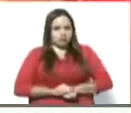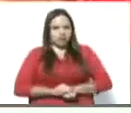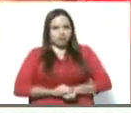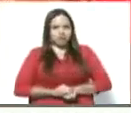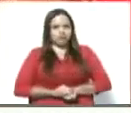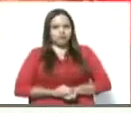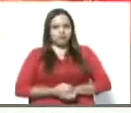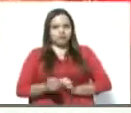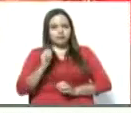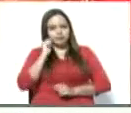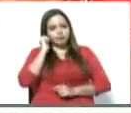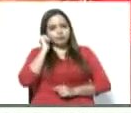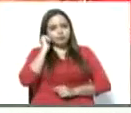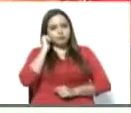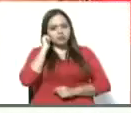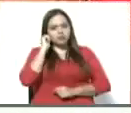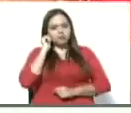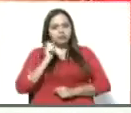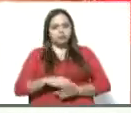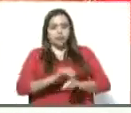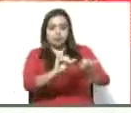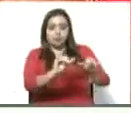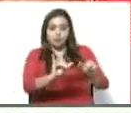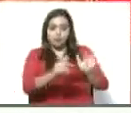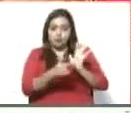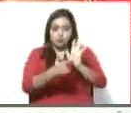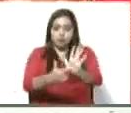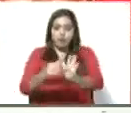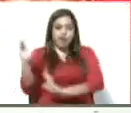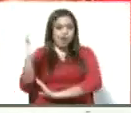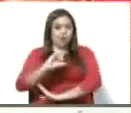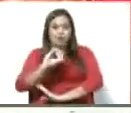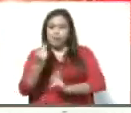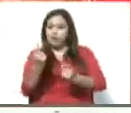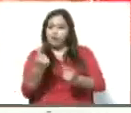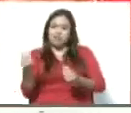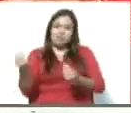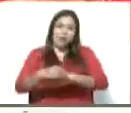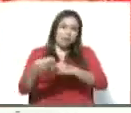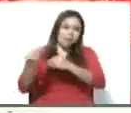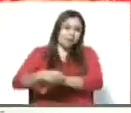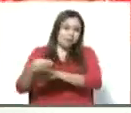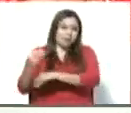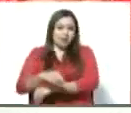bueno, lo que se demuestra es que todavía a Colombia le falta mucho, a la mayoría de